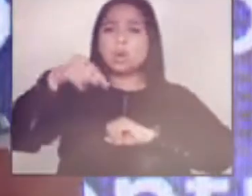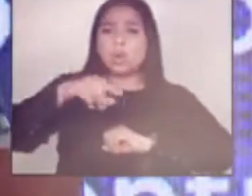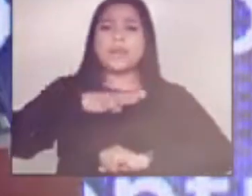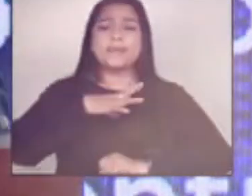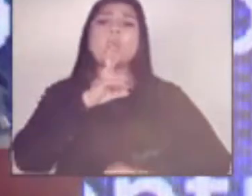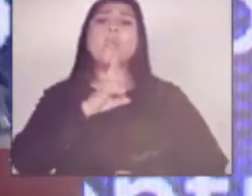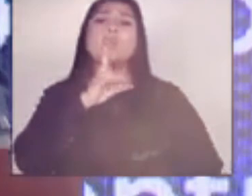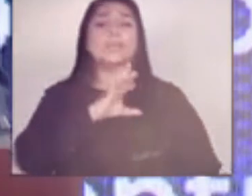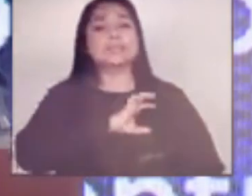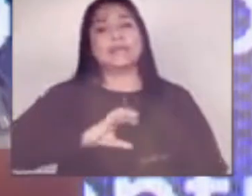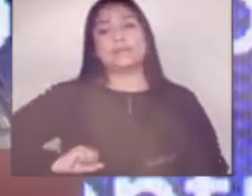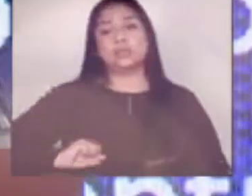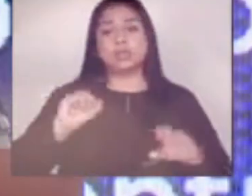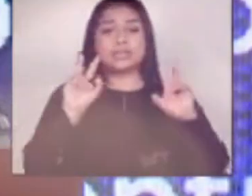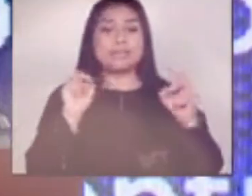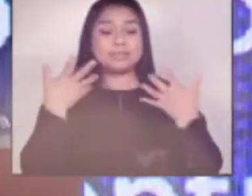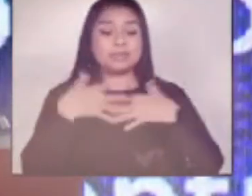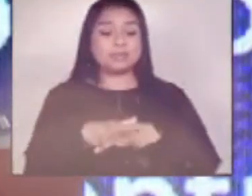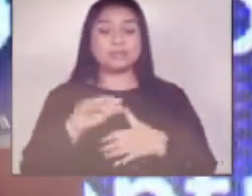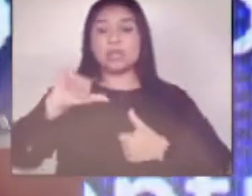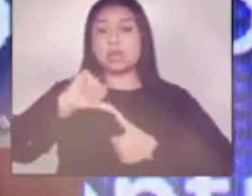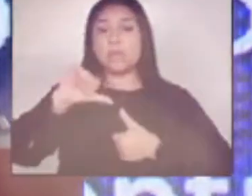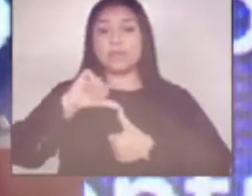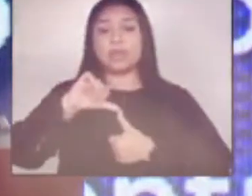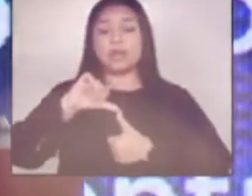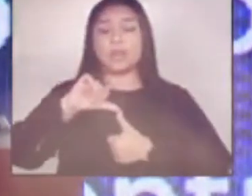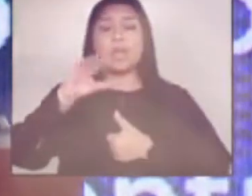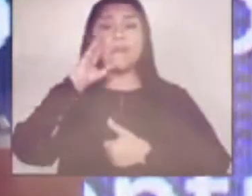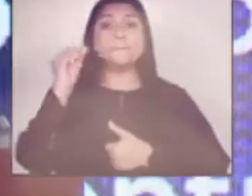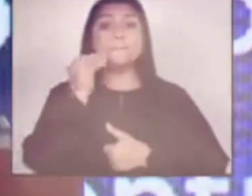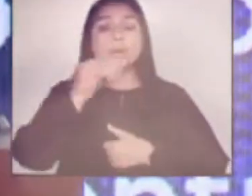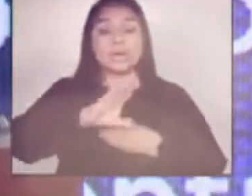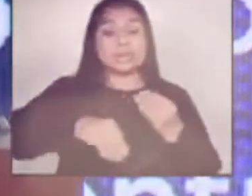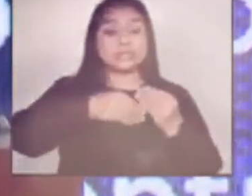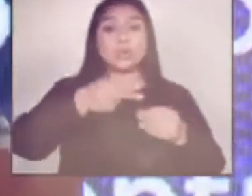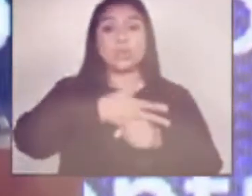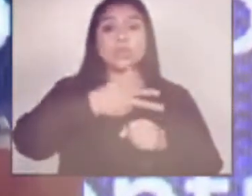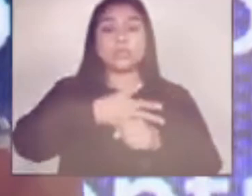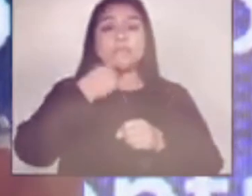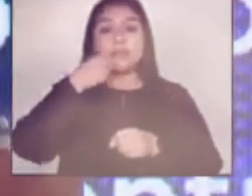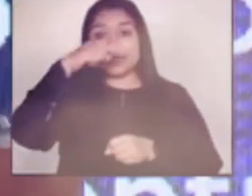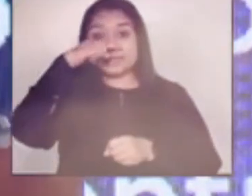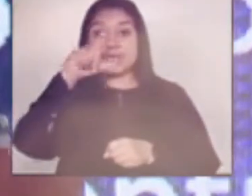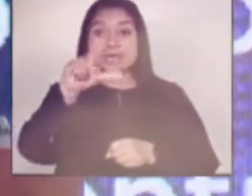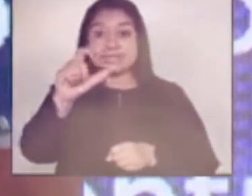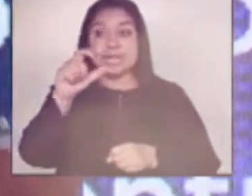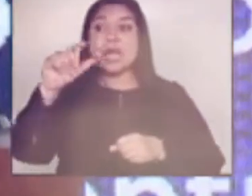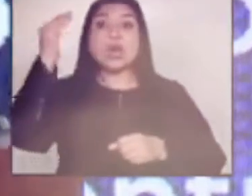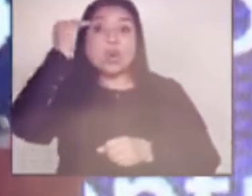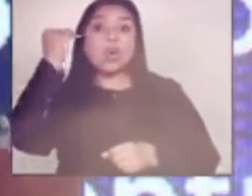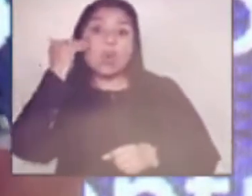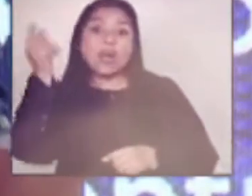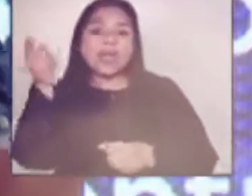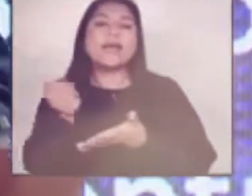y El Salvador en el ámbito de la integración centroamericana, porque la adhesión de Guatemala al TLC con Corea fortalecerá dicha